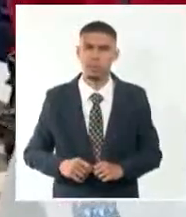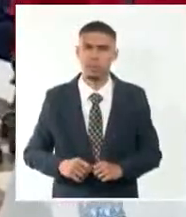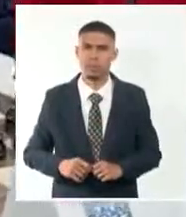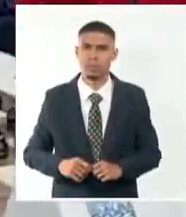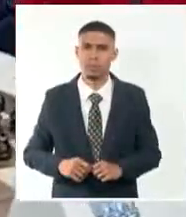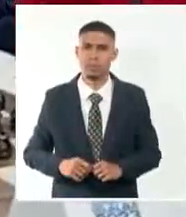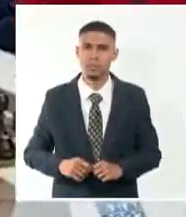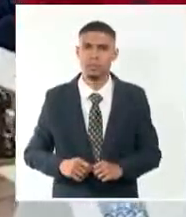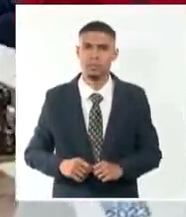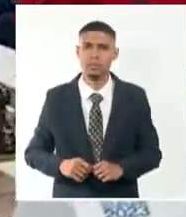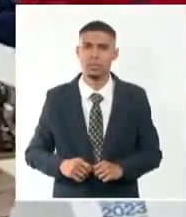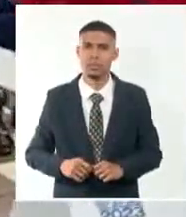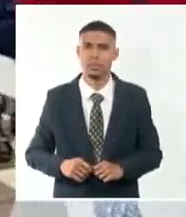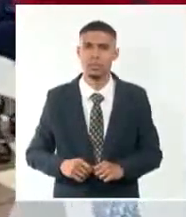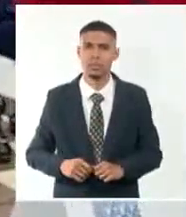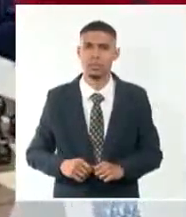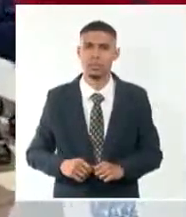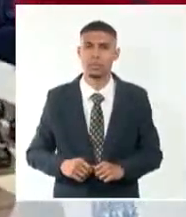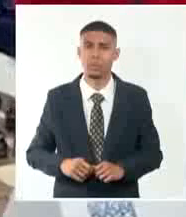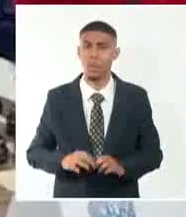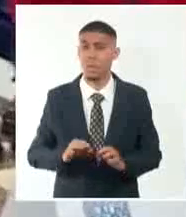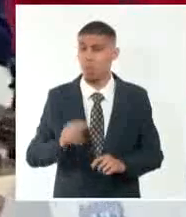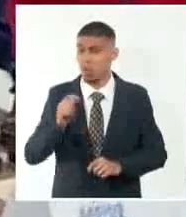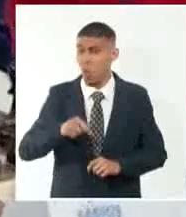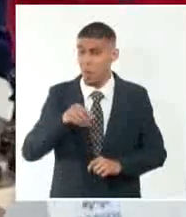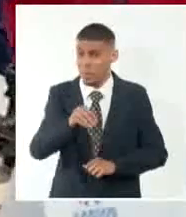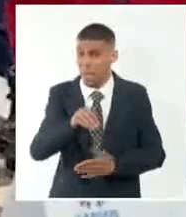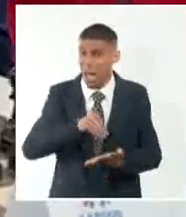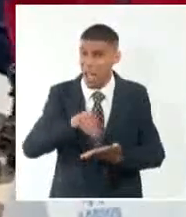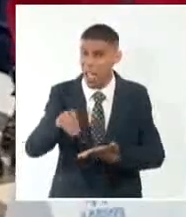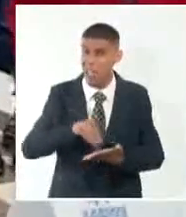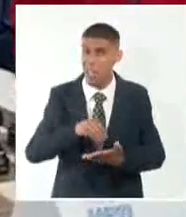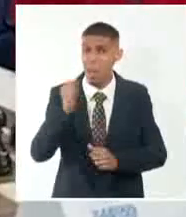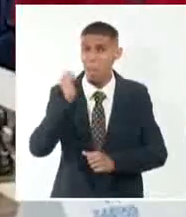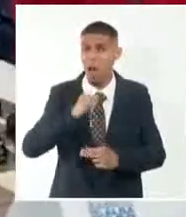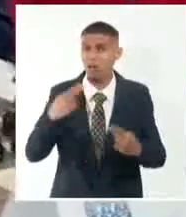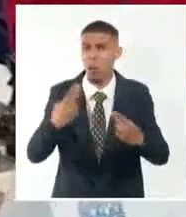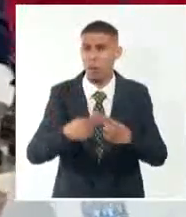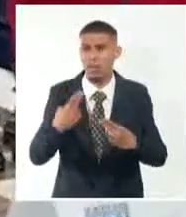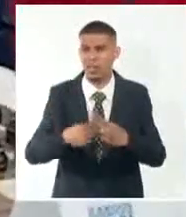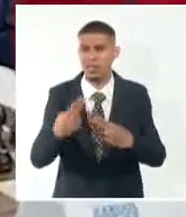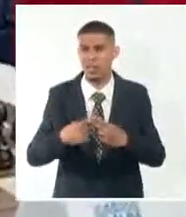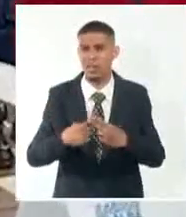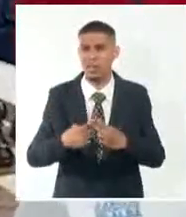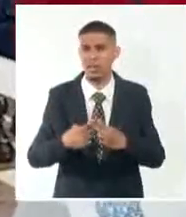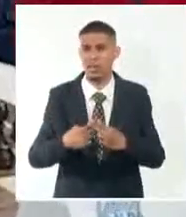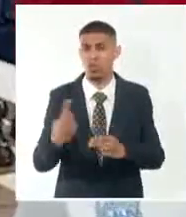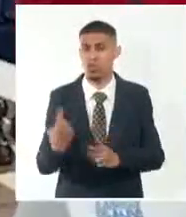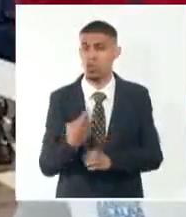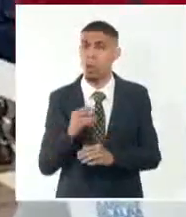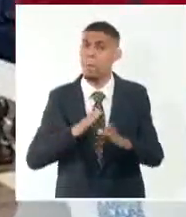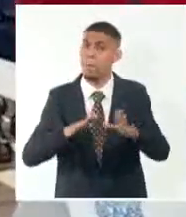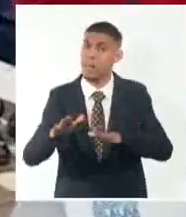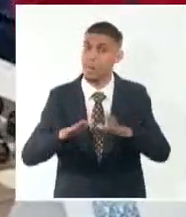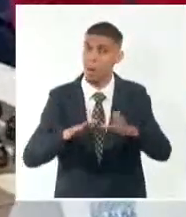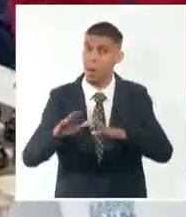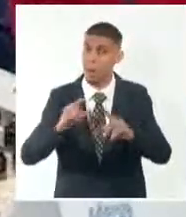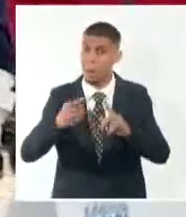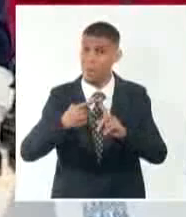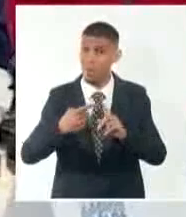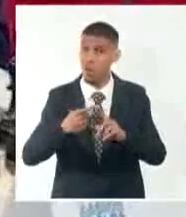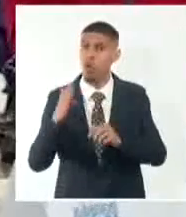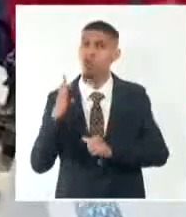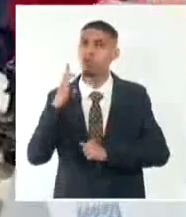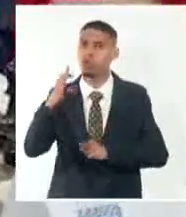actualmente el sistema Blitz es uno de los que más se están jugando y creo que nos estamos preparando en base a futuros eventos